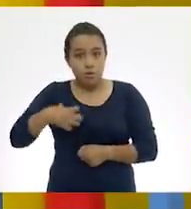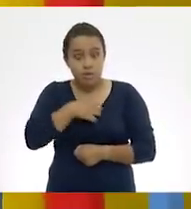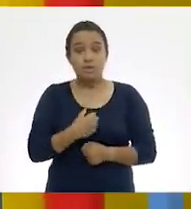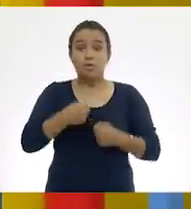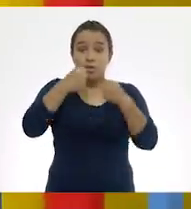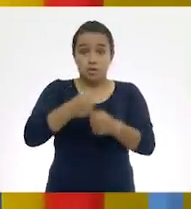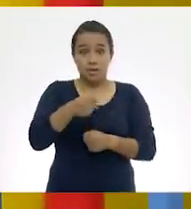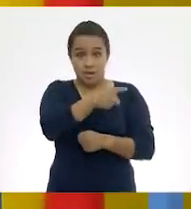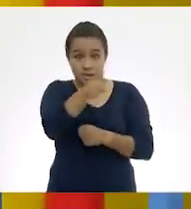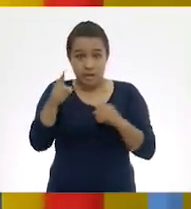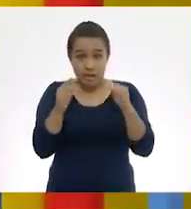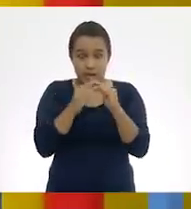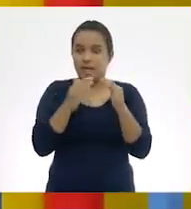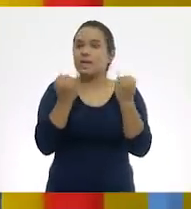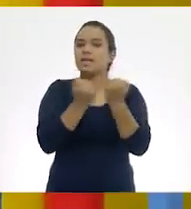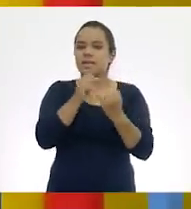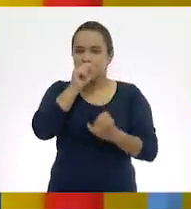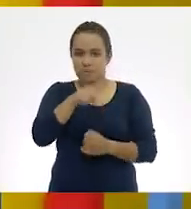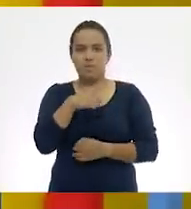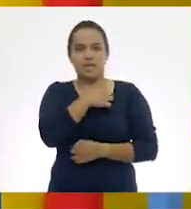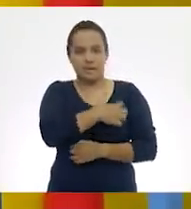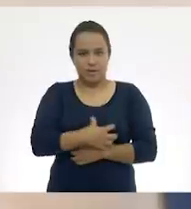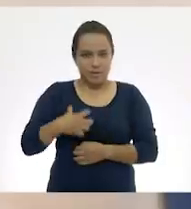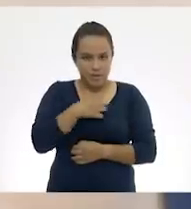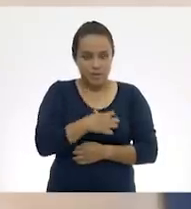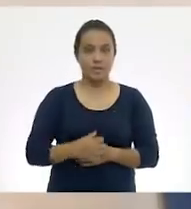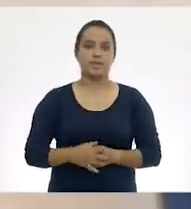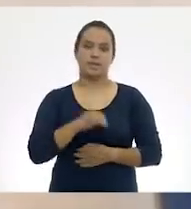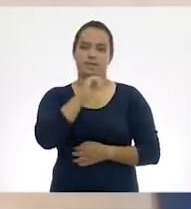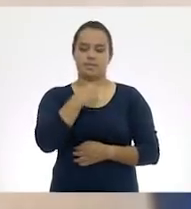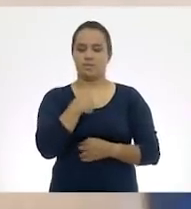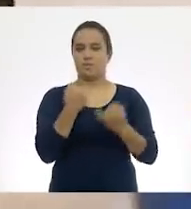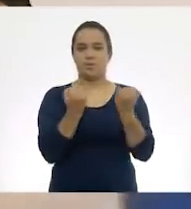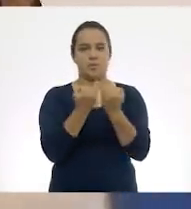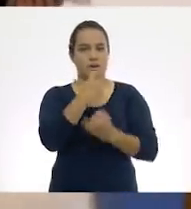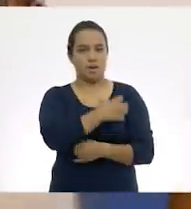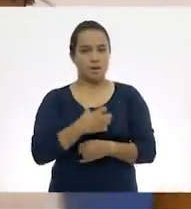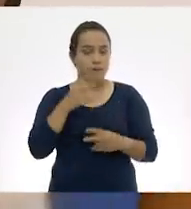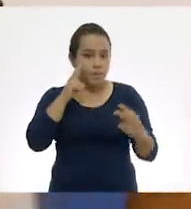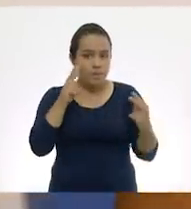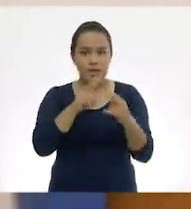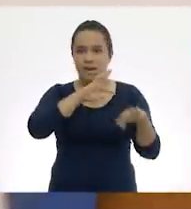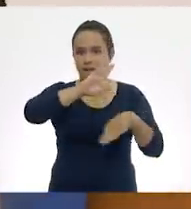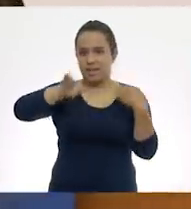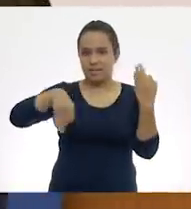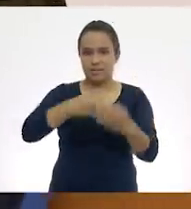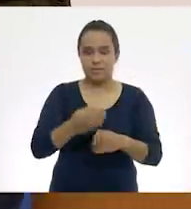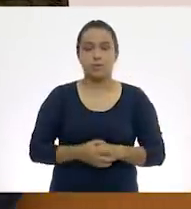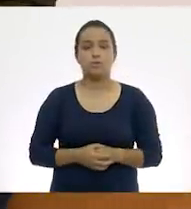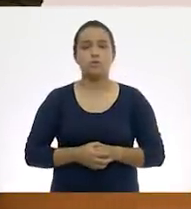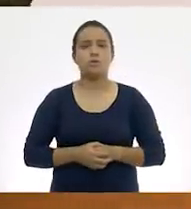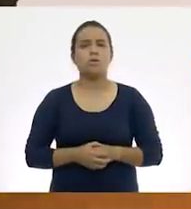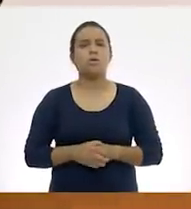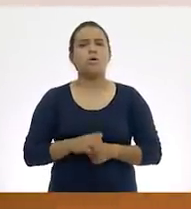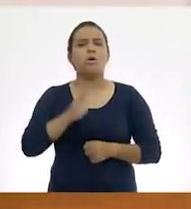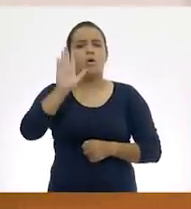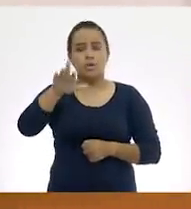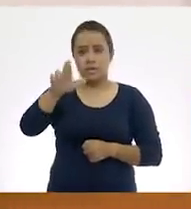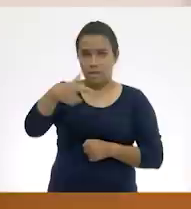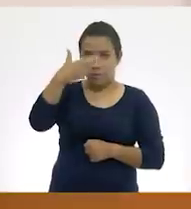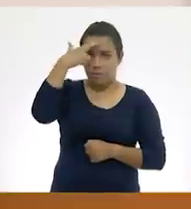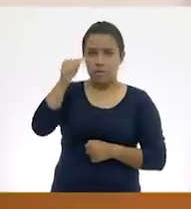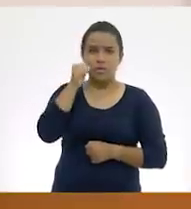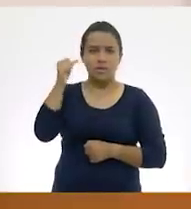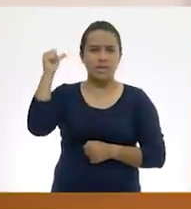seguramente en casa contentas y contentos de verte. Claro, yo también estoy muy contenta de verlos a todos. Oye, ¿te acuerdas que ayer